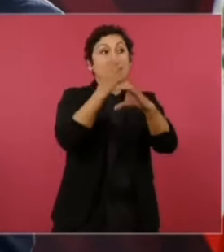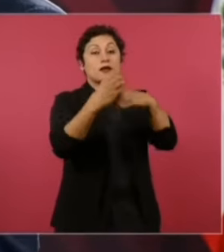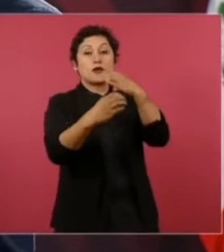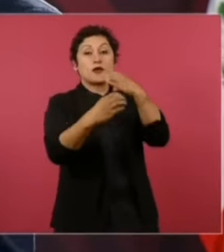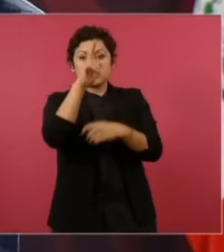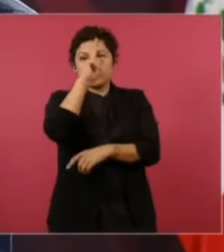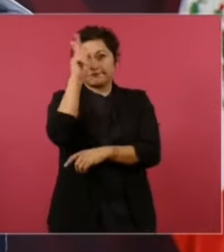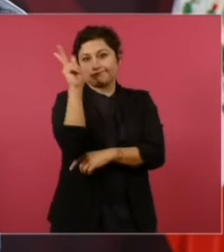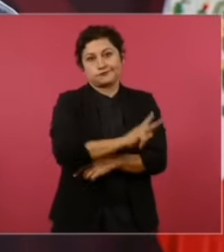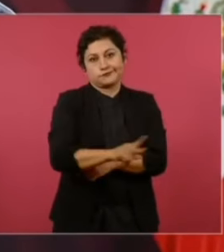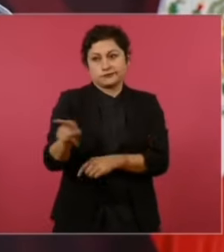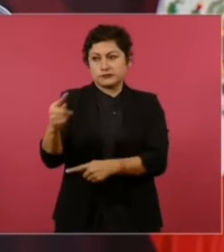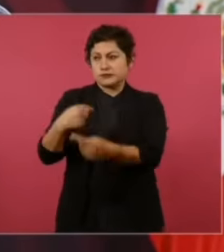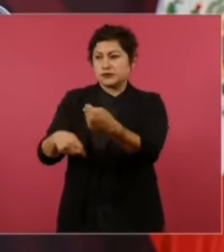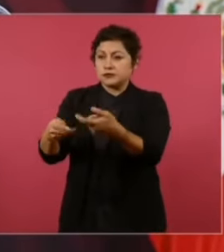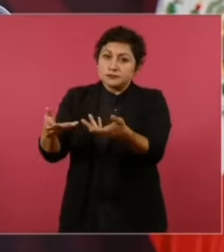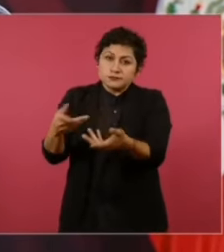peores.